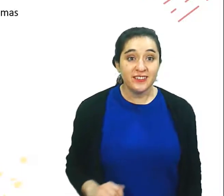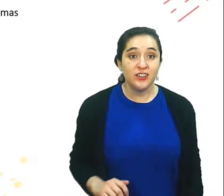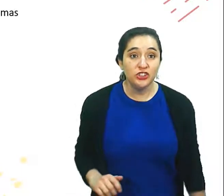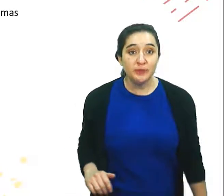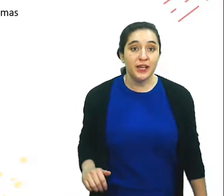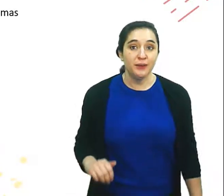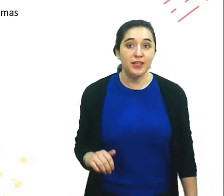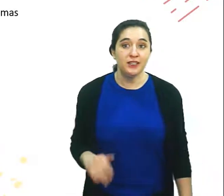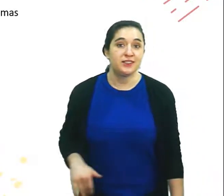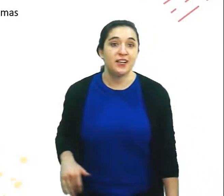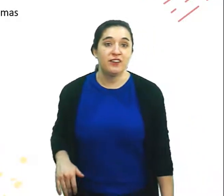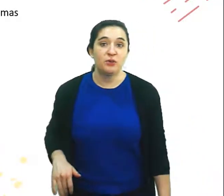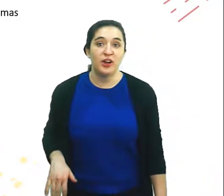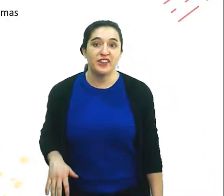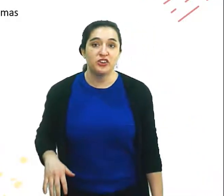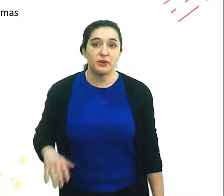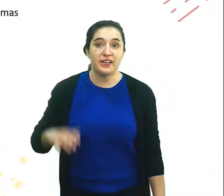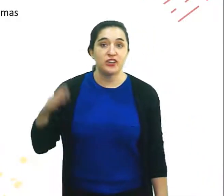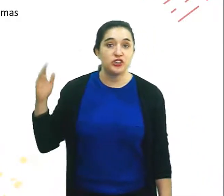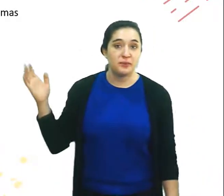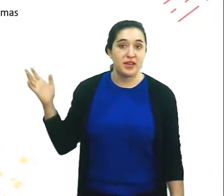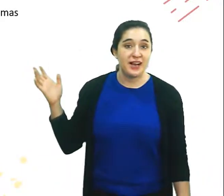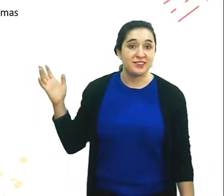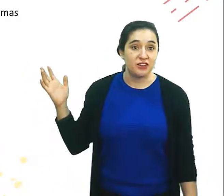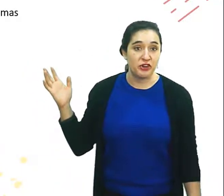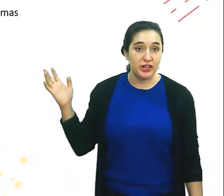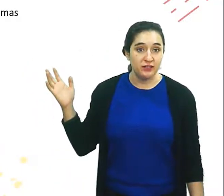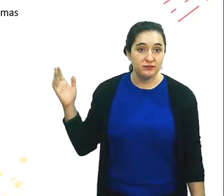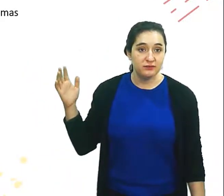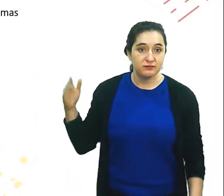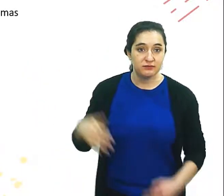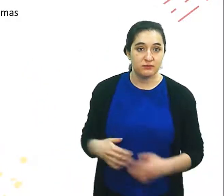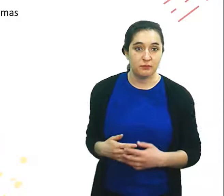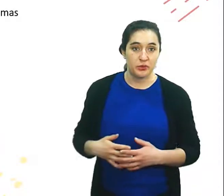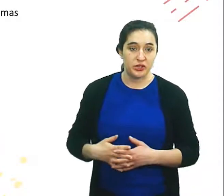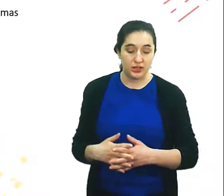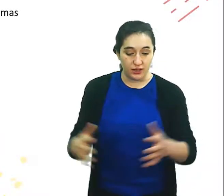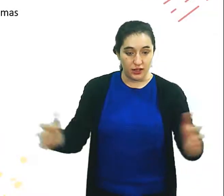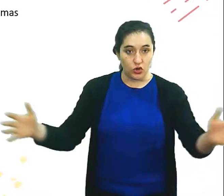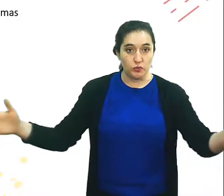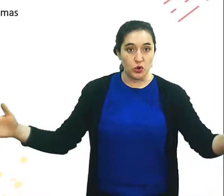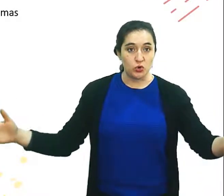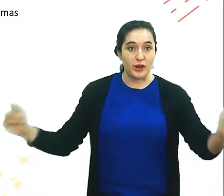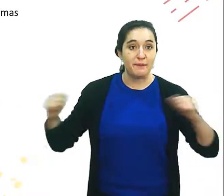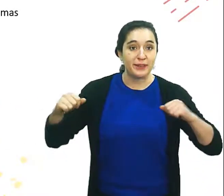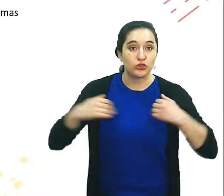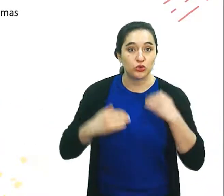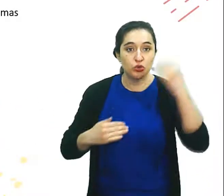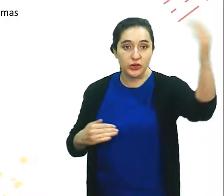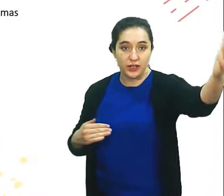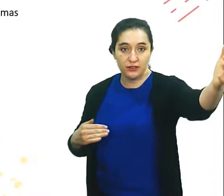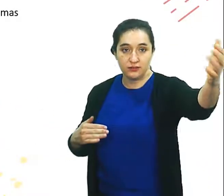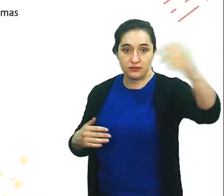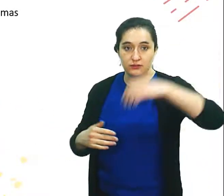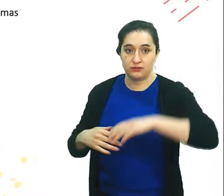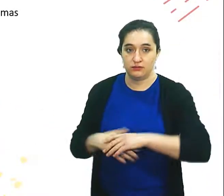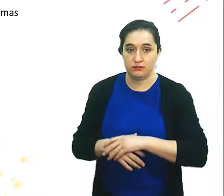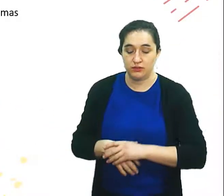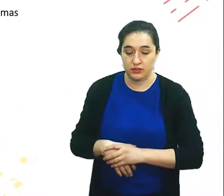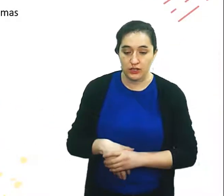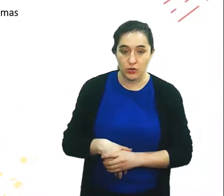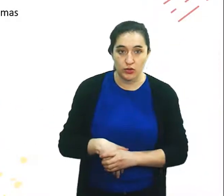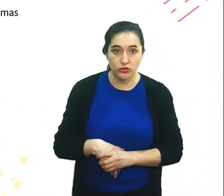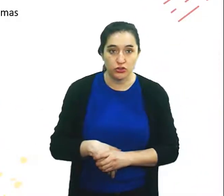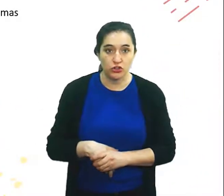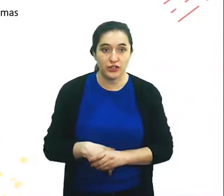Y esta economía capitalista la vamos a denominar economía hacia afuera porque es como una apertura